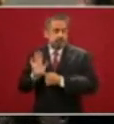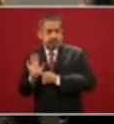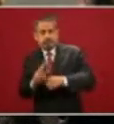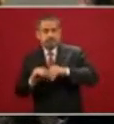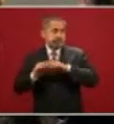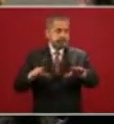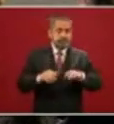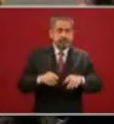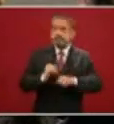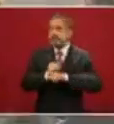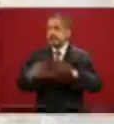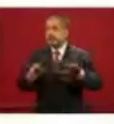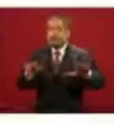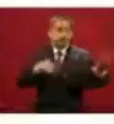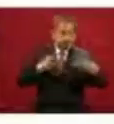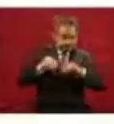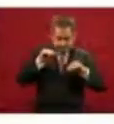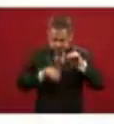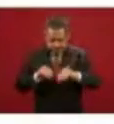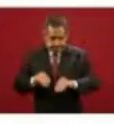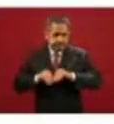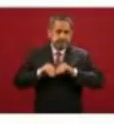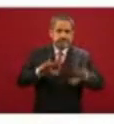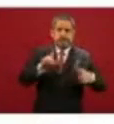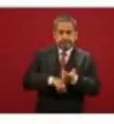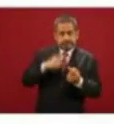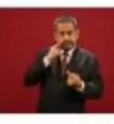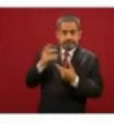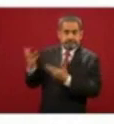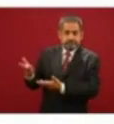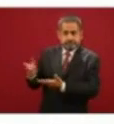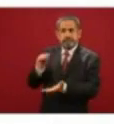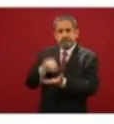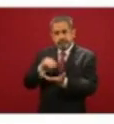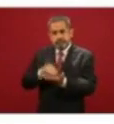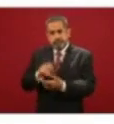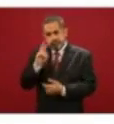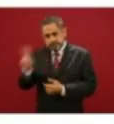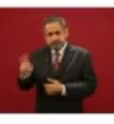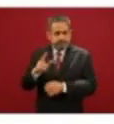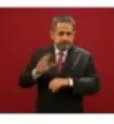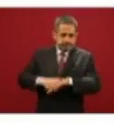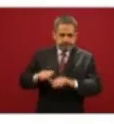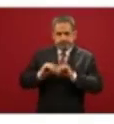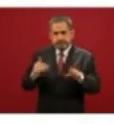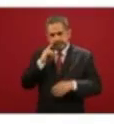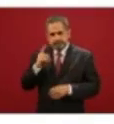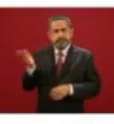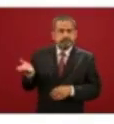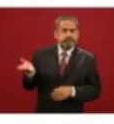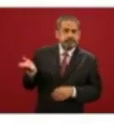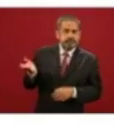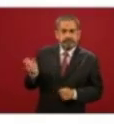de la información de todo el mundo. Y lo que podemos apreciar, y lo seguimos poniendo por transparencia en el lado izquierdo, el derecho